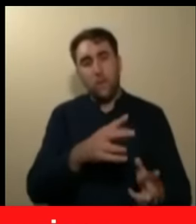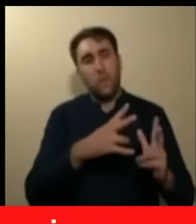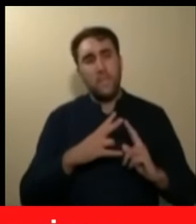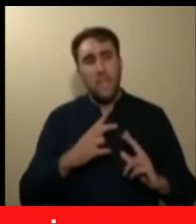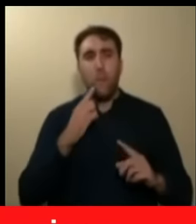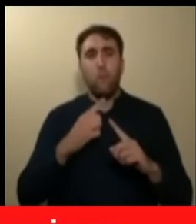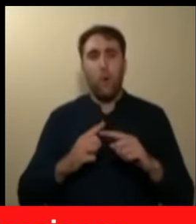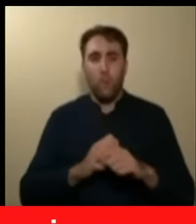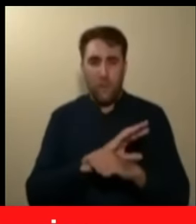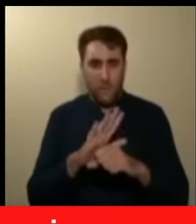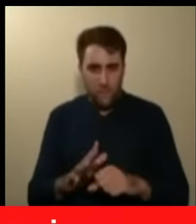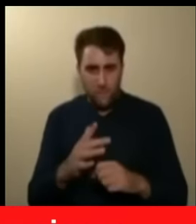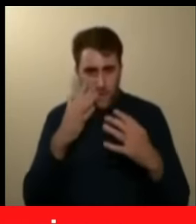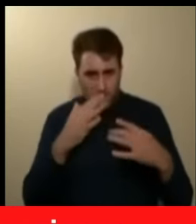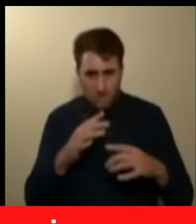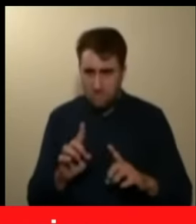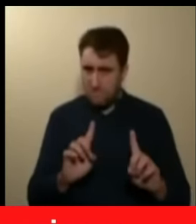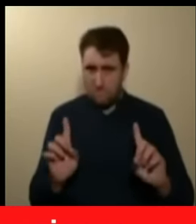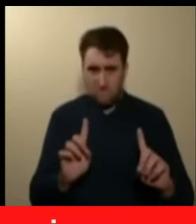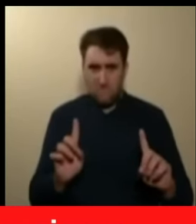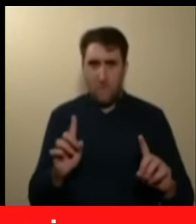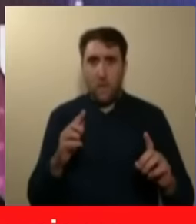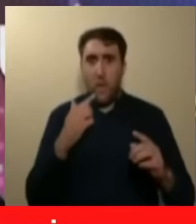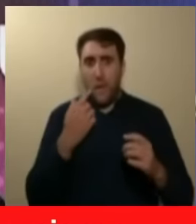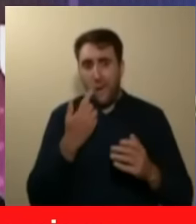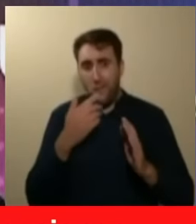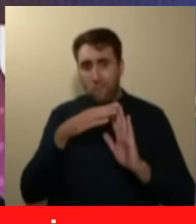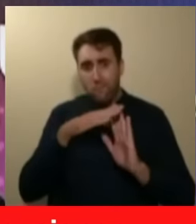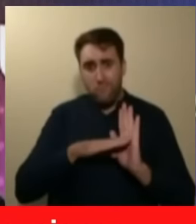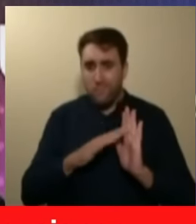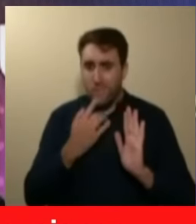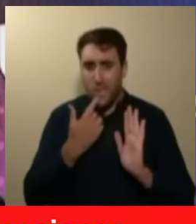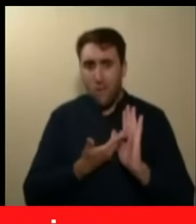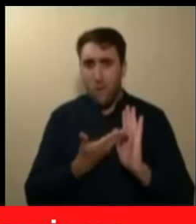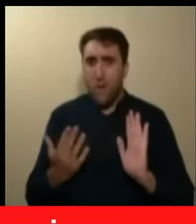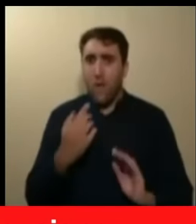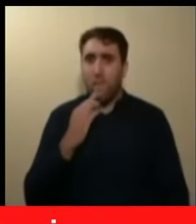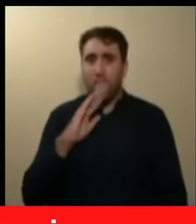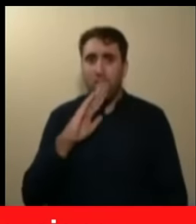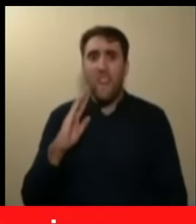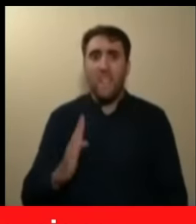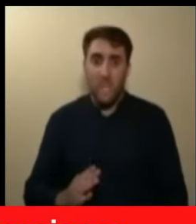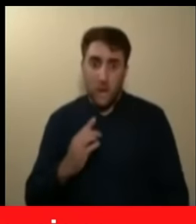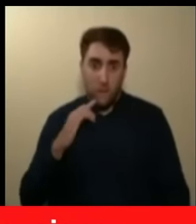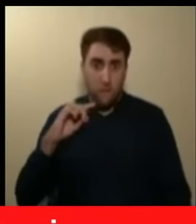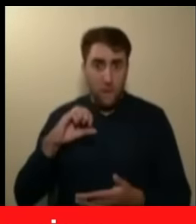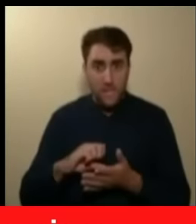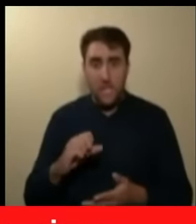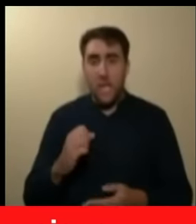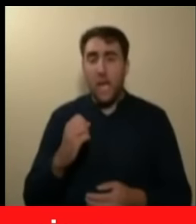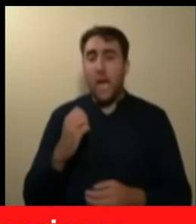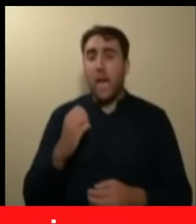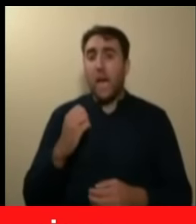así. Hay estudios que así lo demuestran, y no solamente estudios, datos. En Brasil los delitos en el